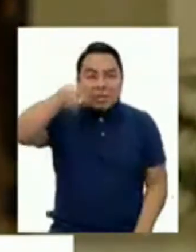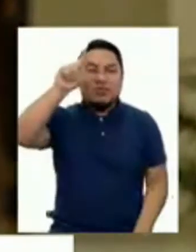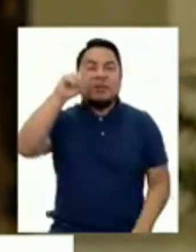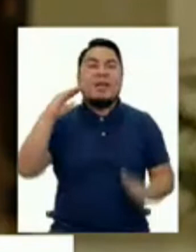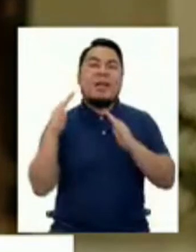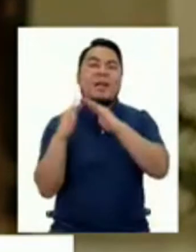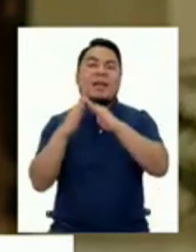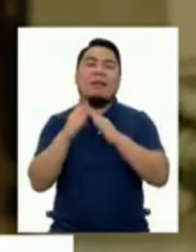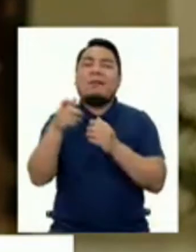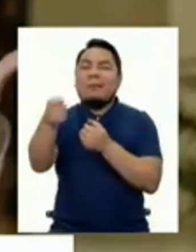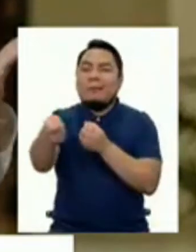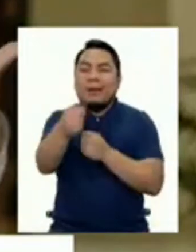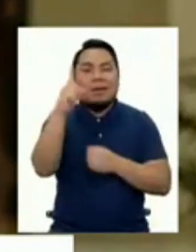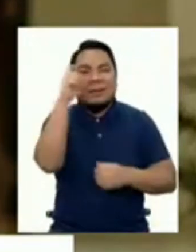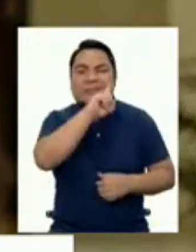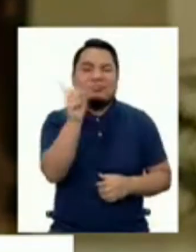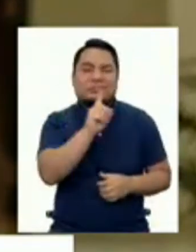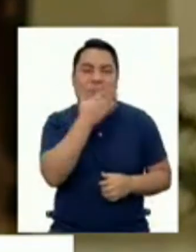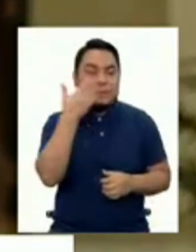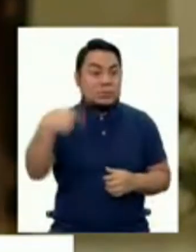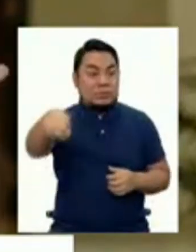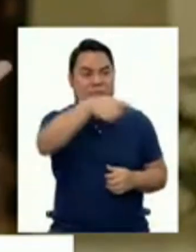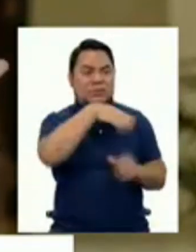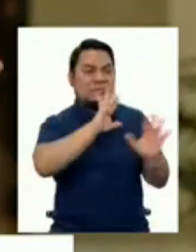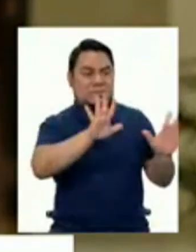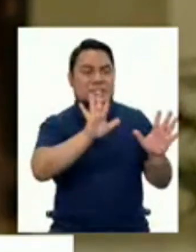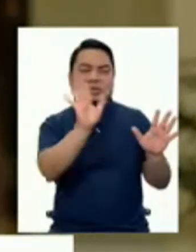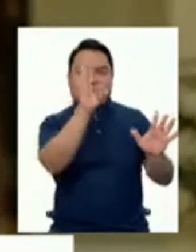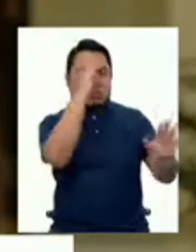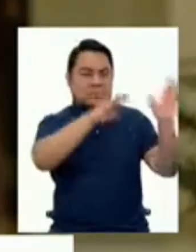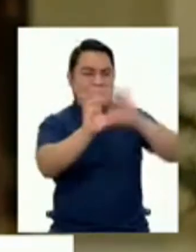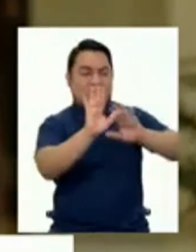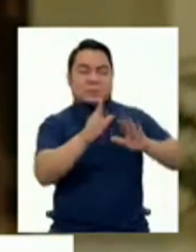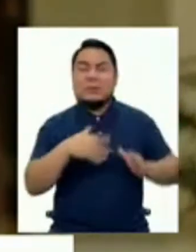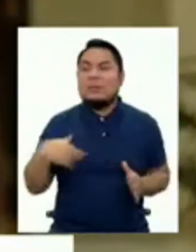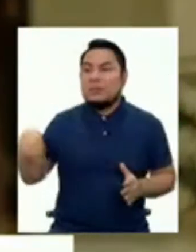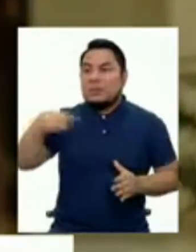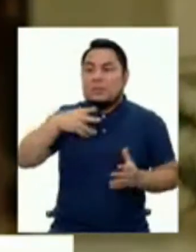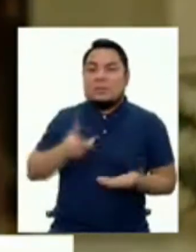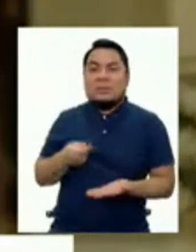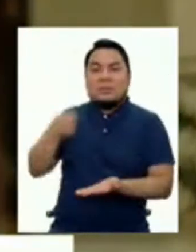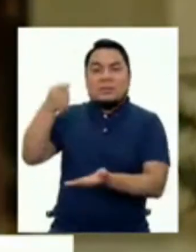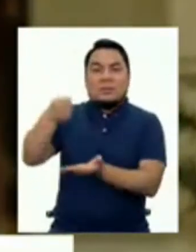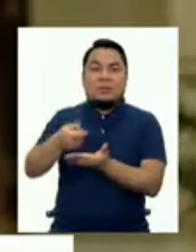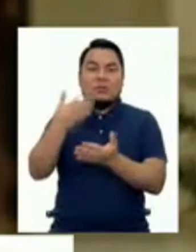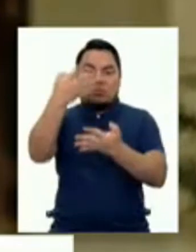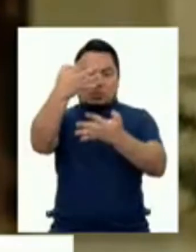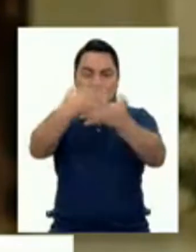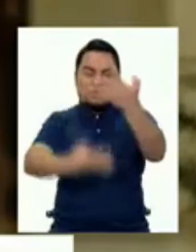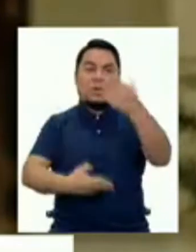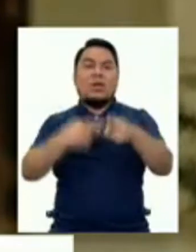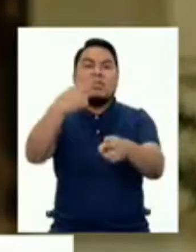de hogares, sino directamente vamos en una